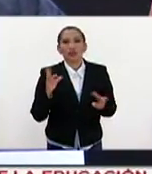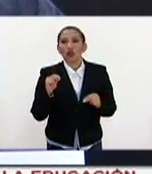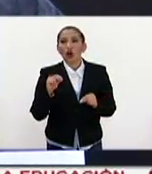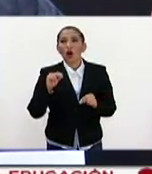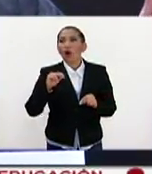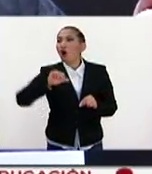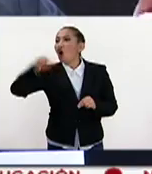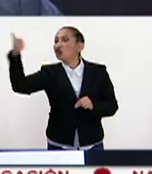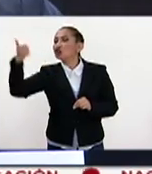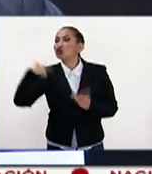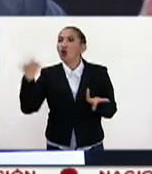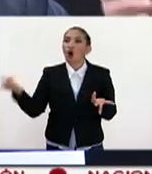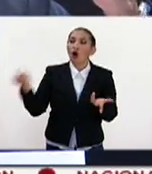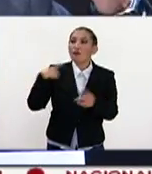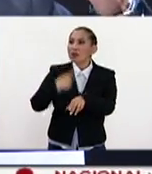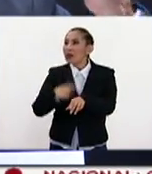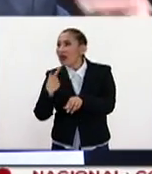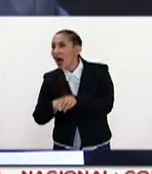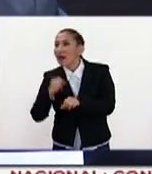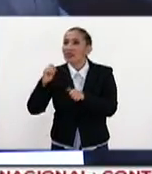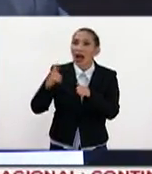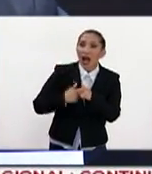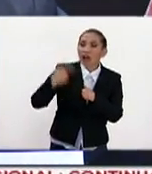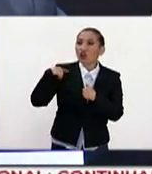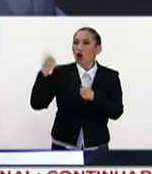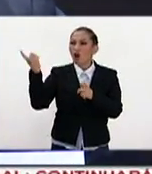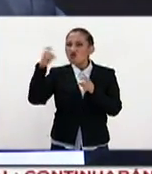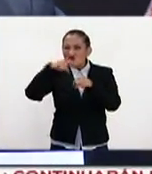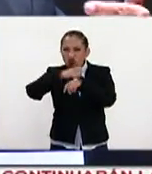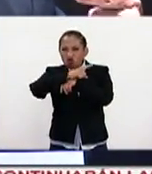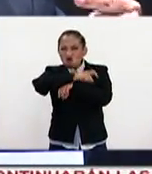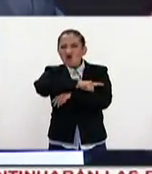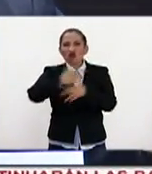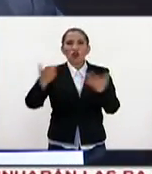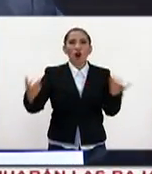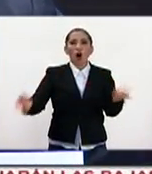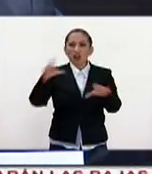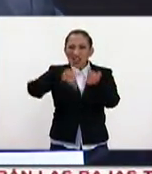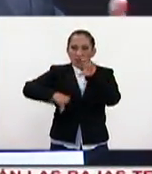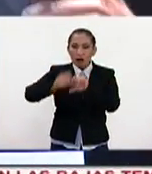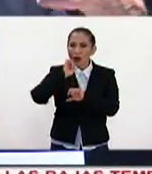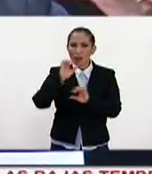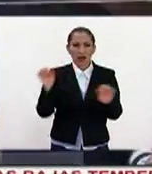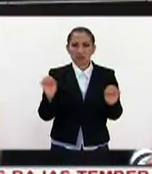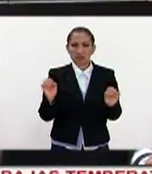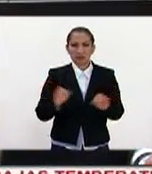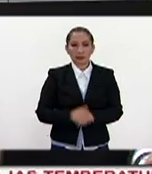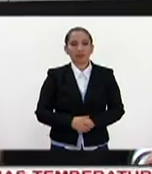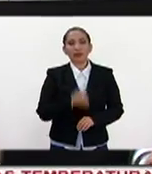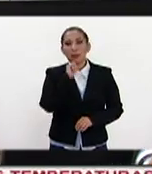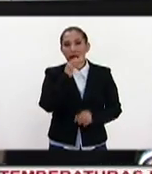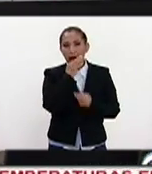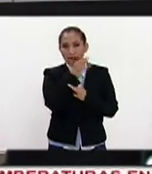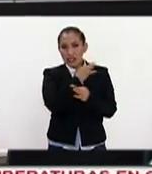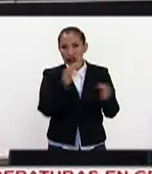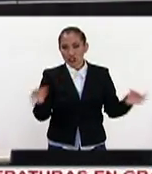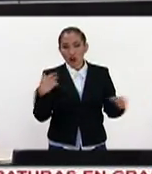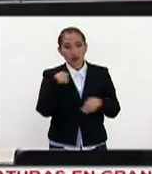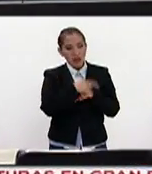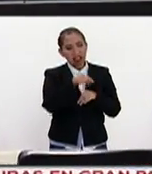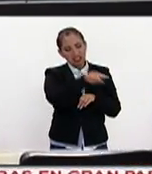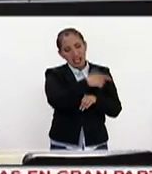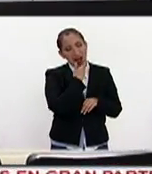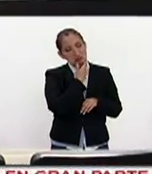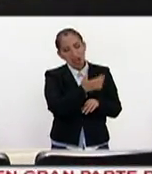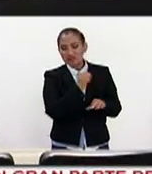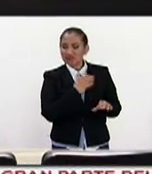elementos o agentes biológicos, no agentes químicos. También informó que los afectados ya